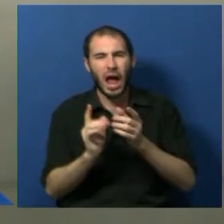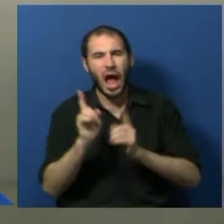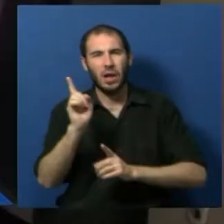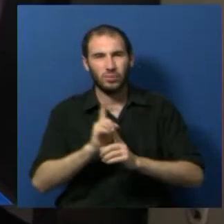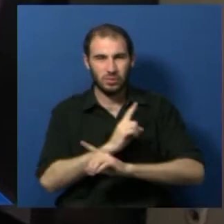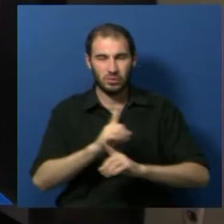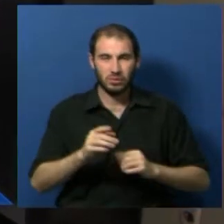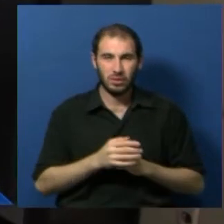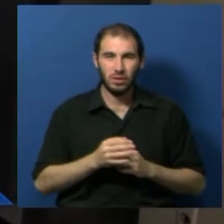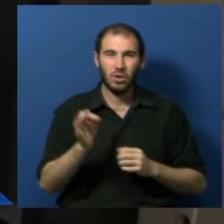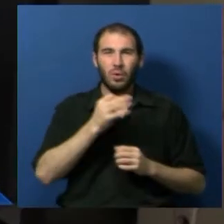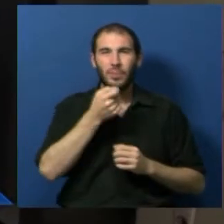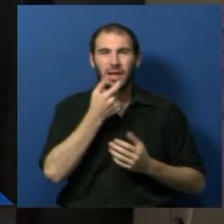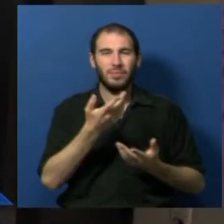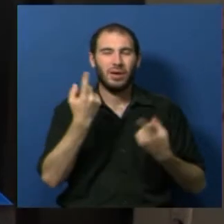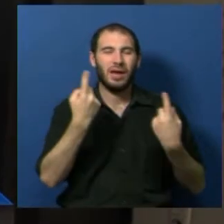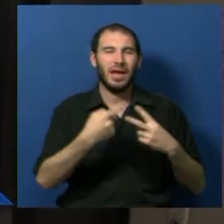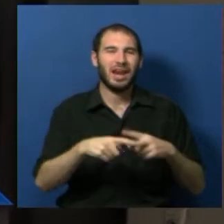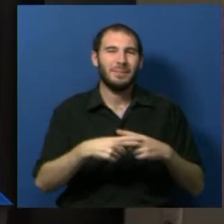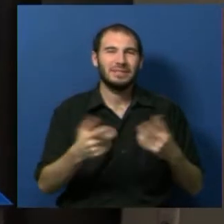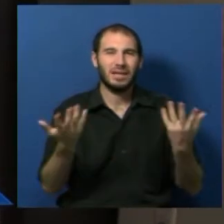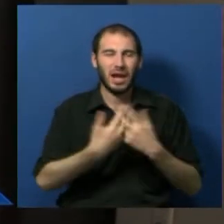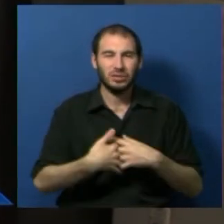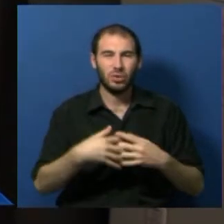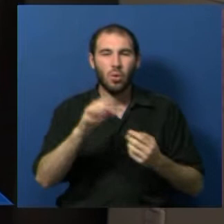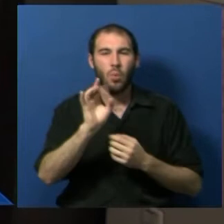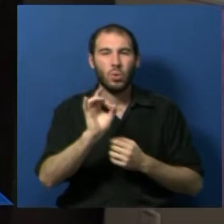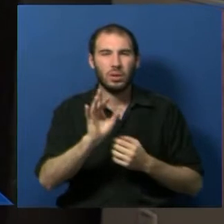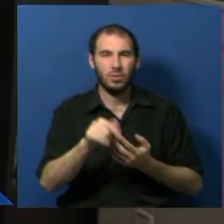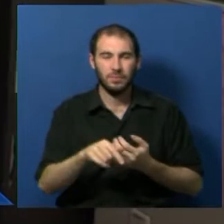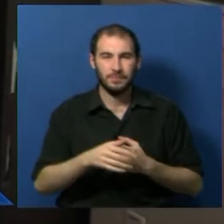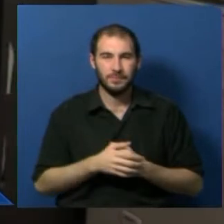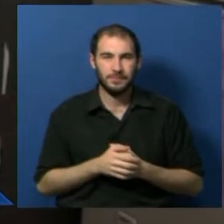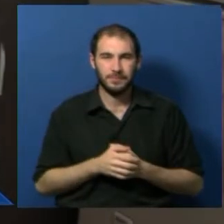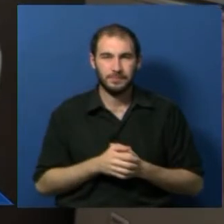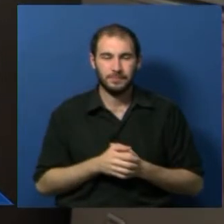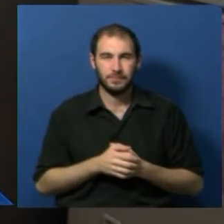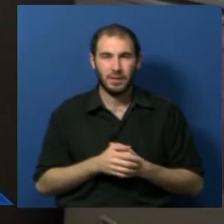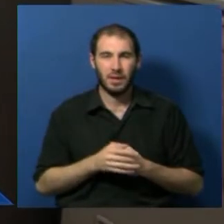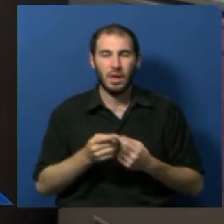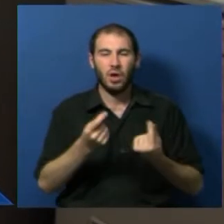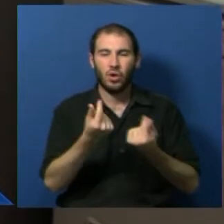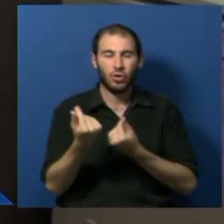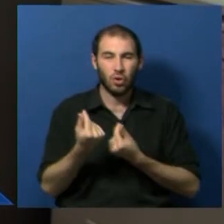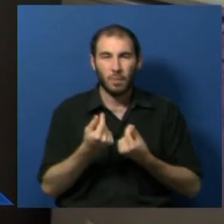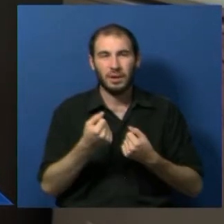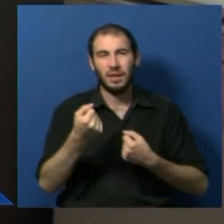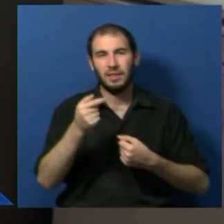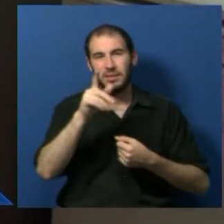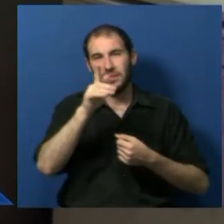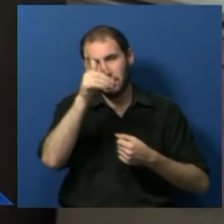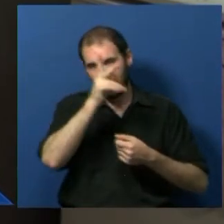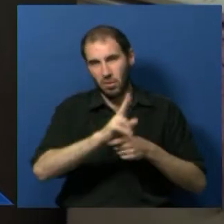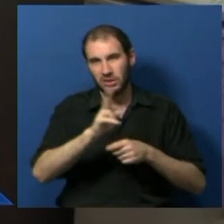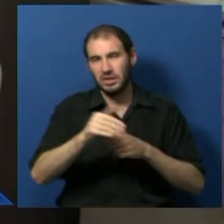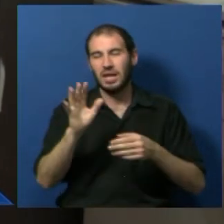determinado, ni siquiera de una herramienta vinculada solamente a la compra de móviles o que haya más